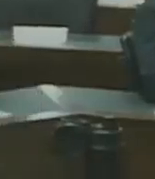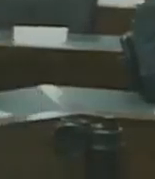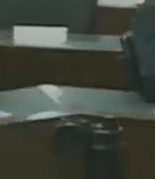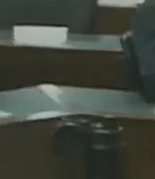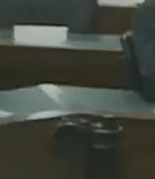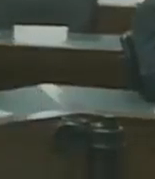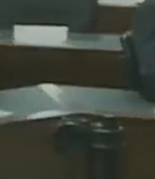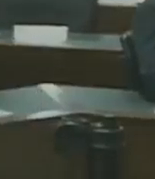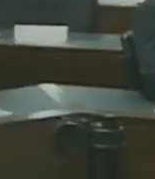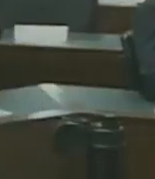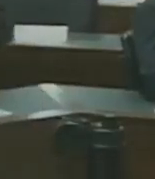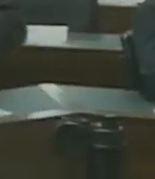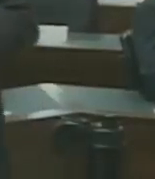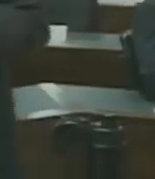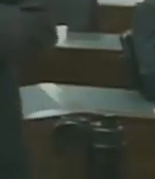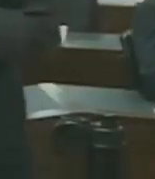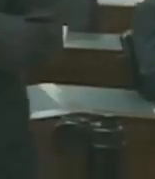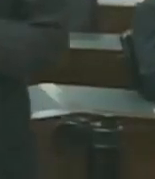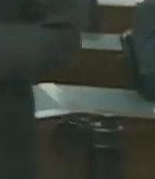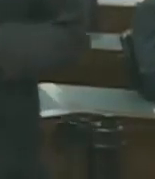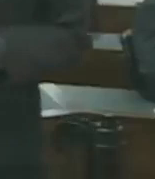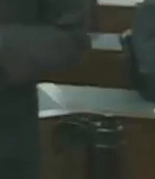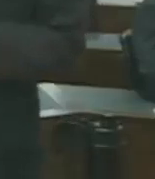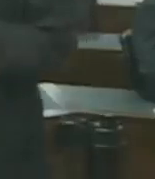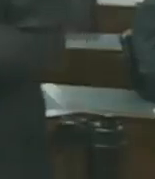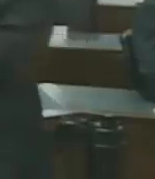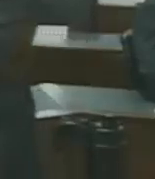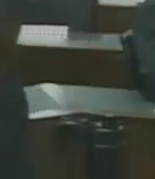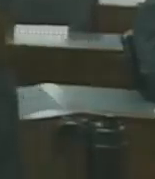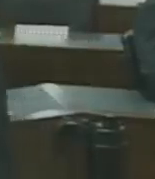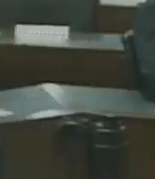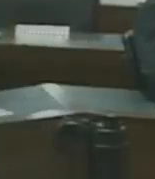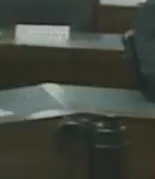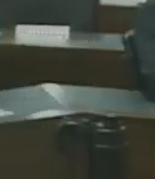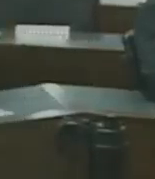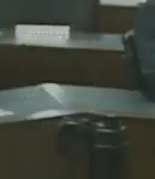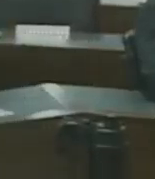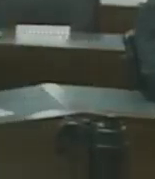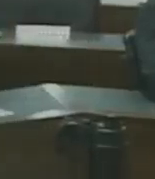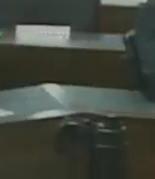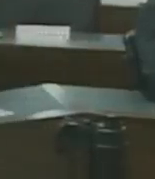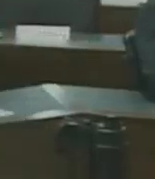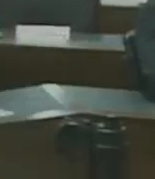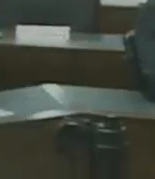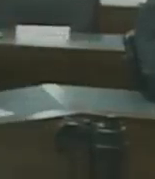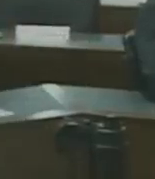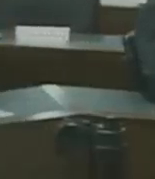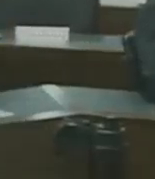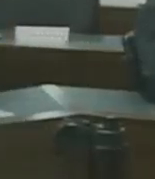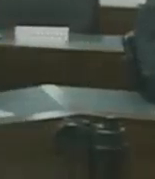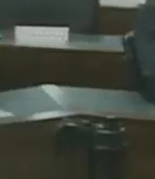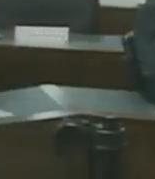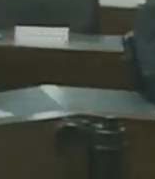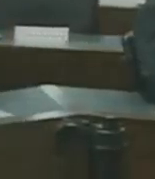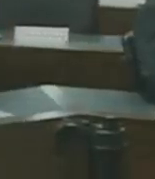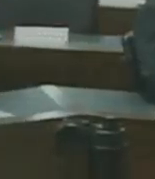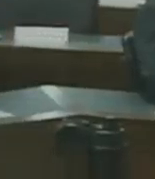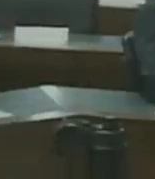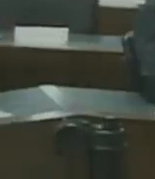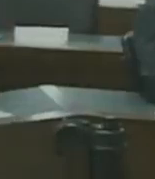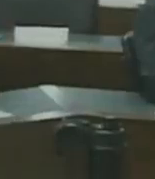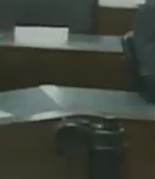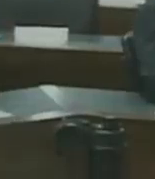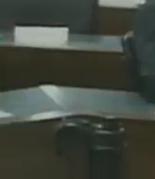y resistiendo, presidente. Porque es en la adversidad donde el verdadero heroísmo se demuestra. Sí, es en la